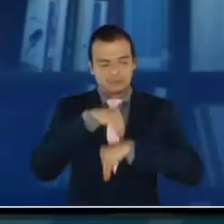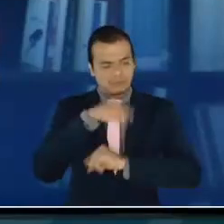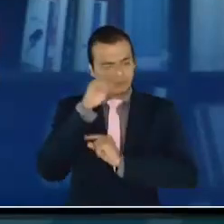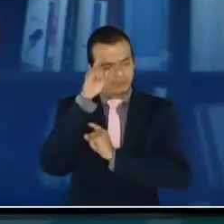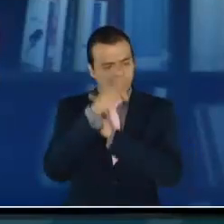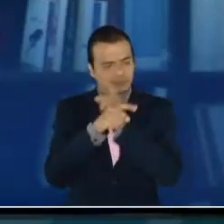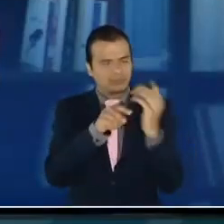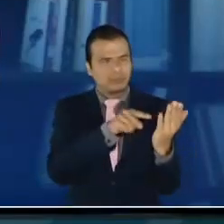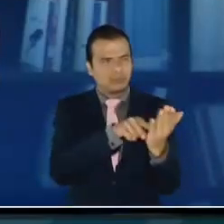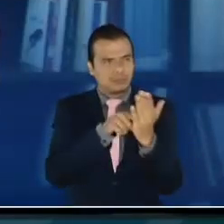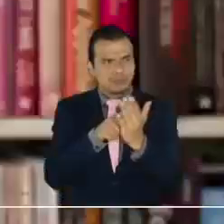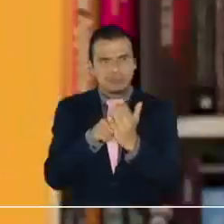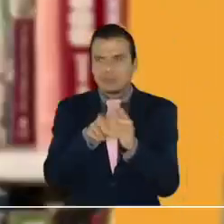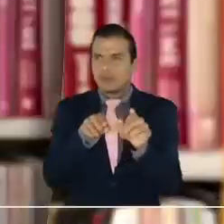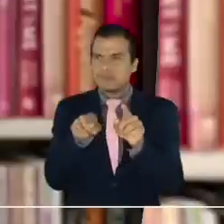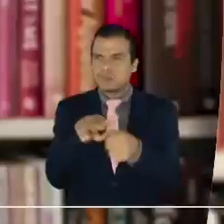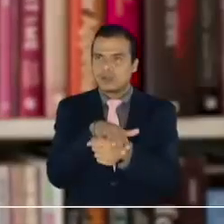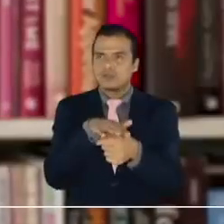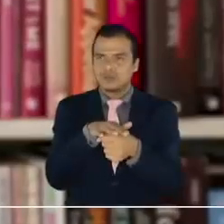nuestra modernidad.